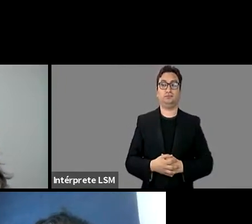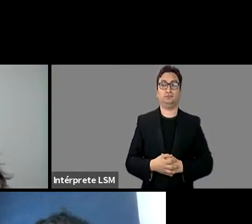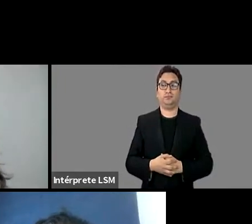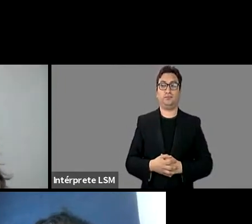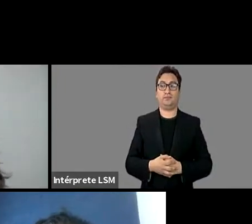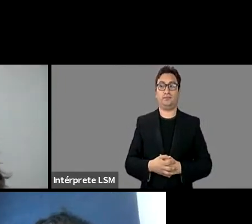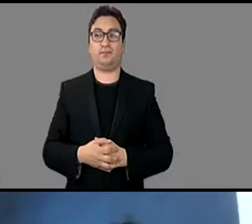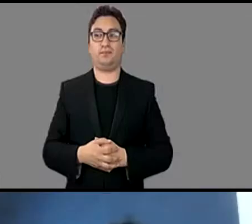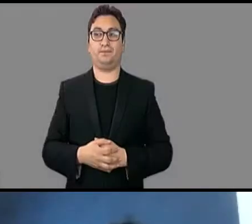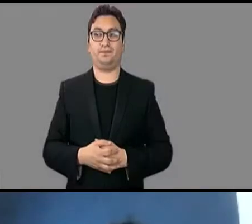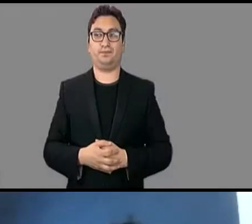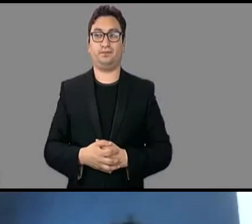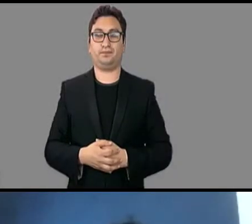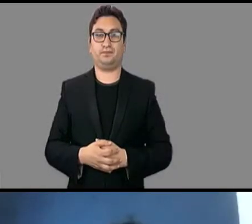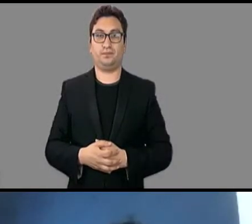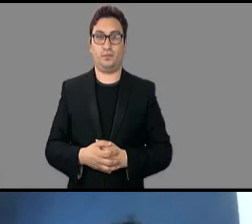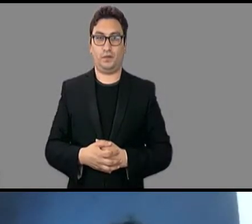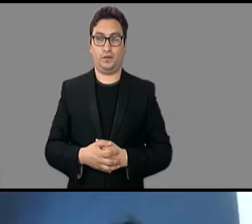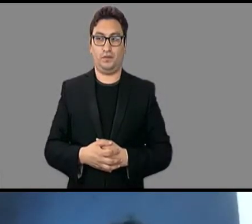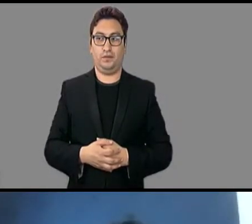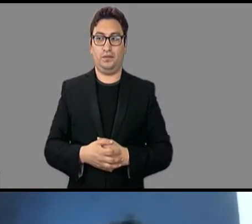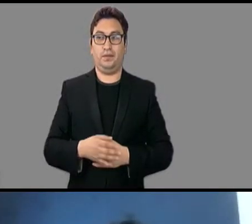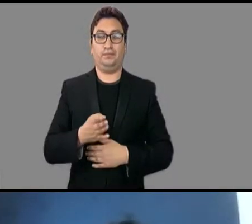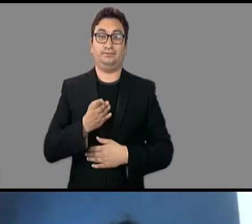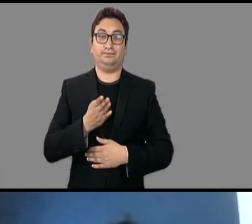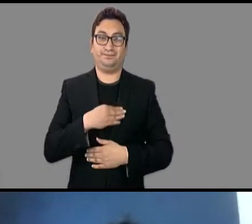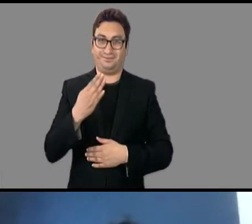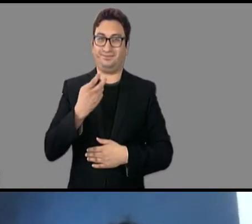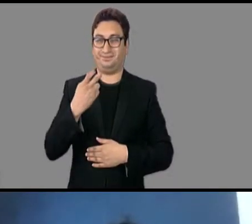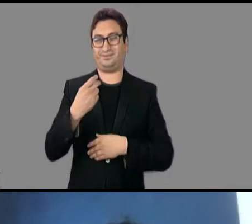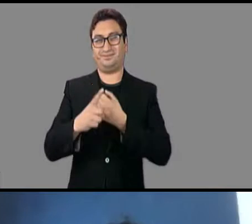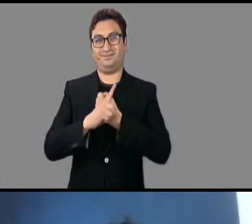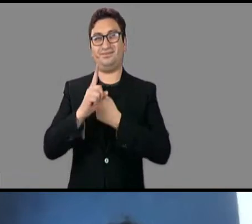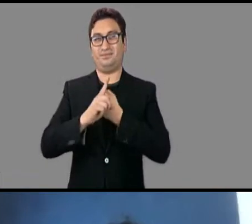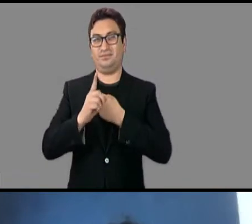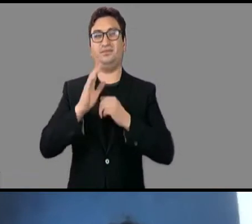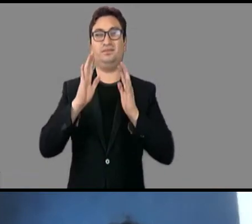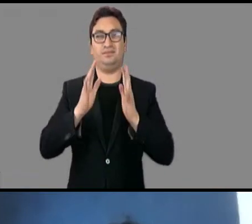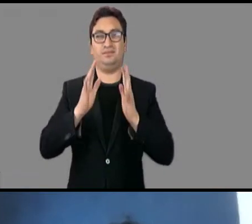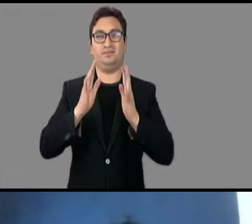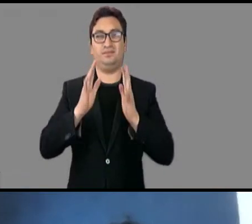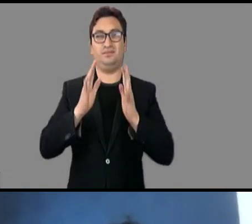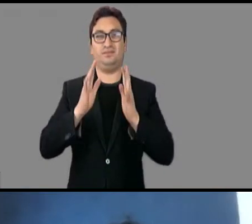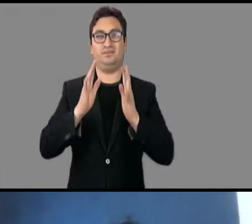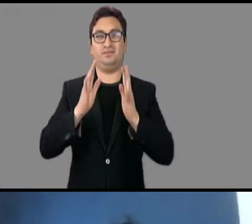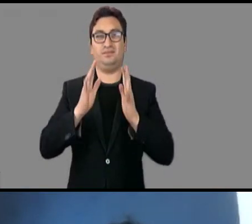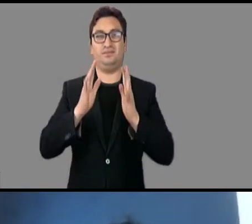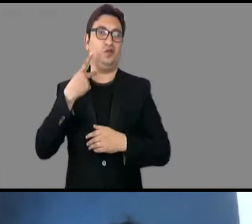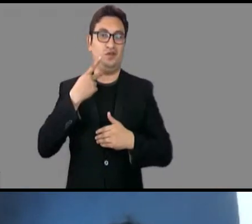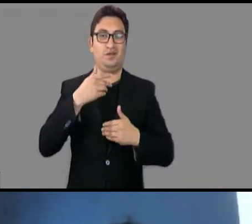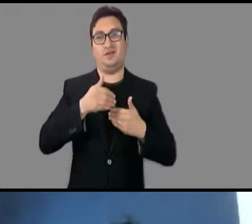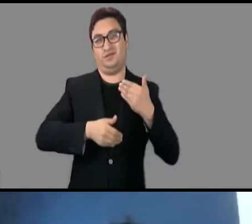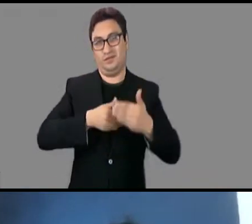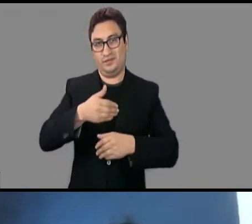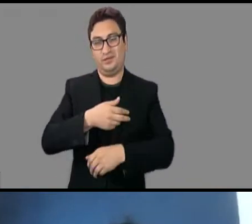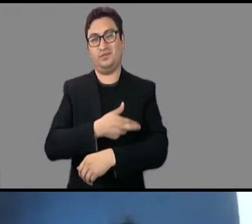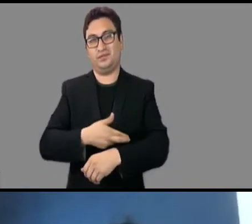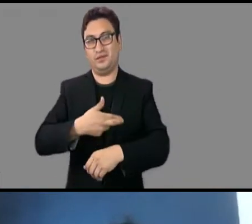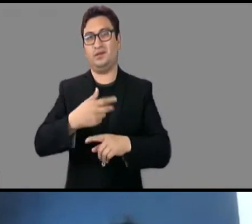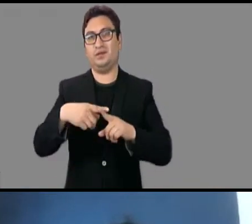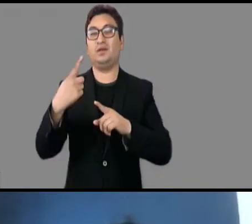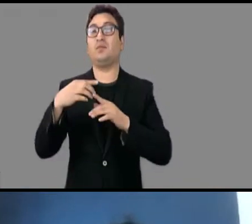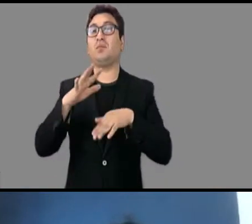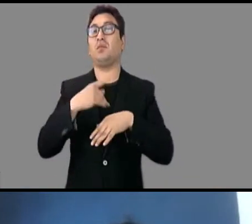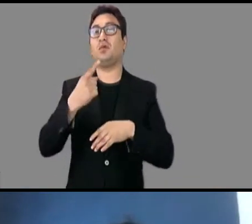Bueno, este problema nos hemos enfrentado a nivel político y a nivel procesal, ¿no? Político porque se han tratado de llevar a